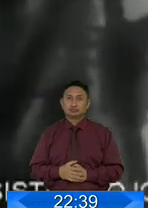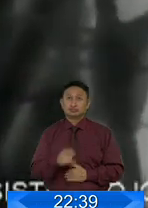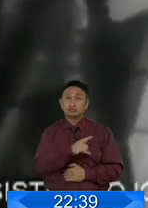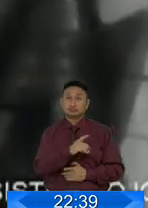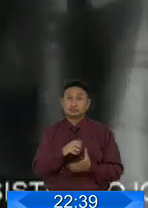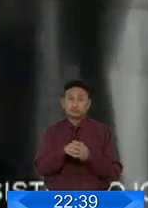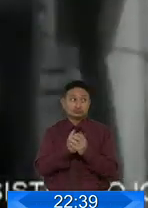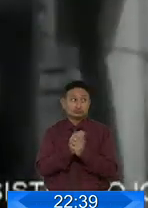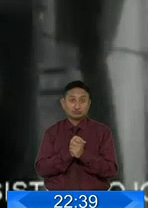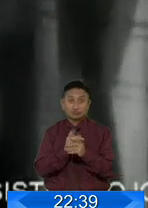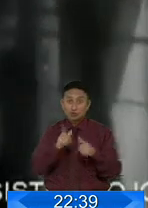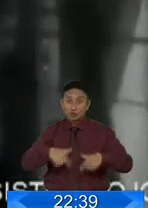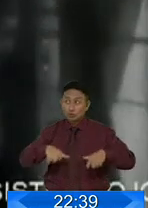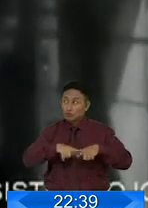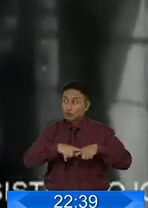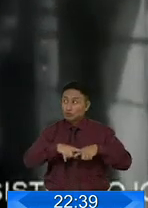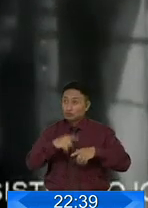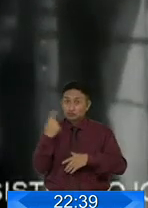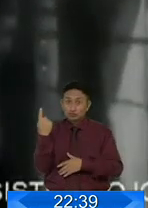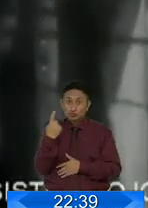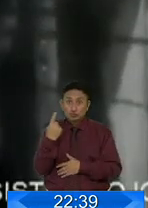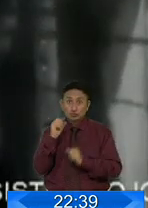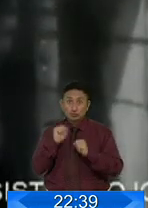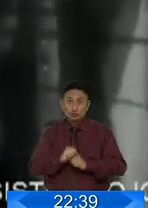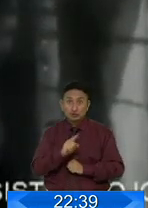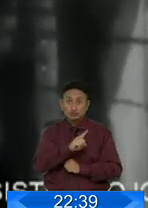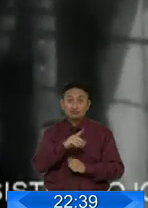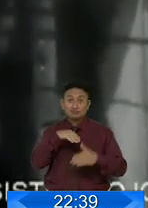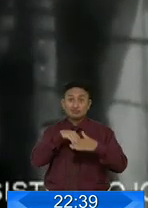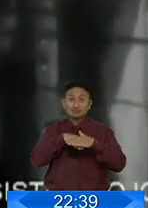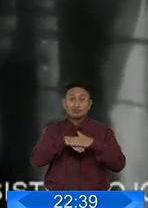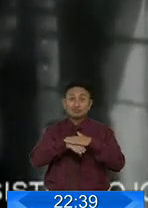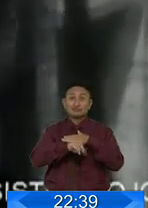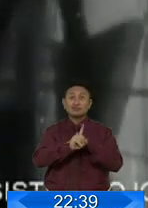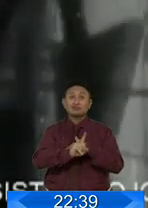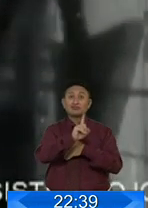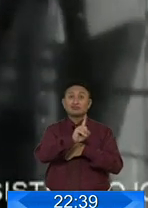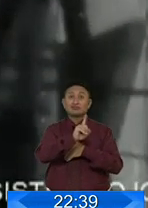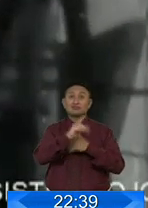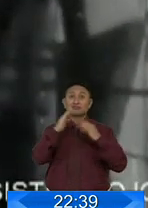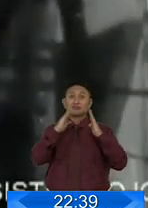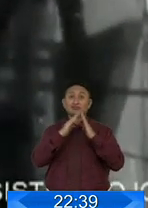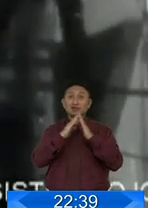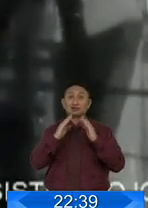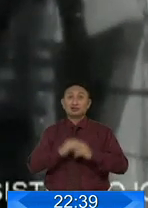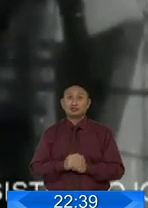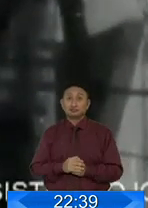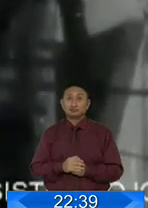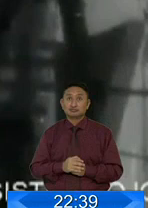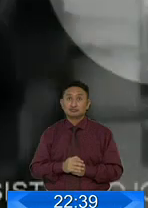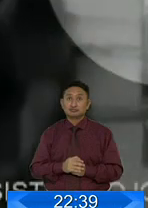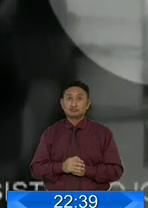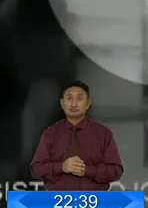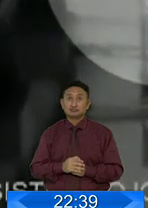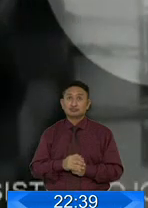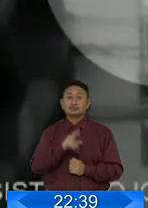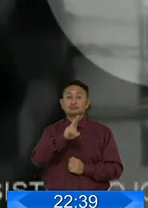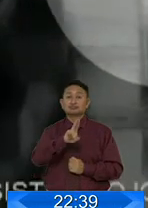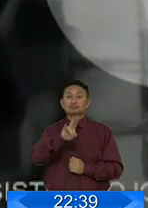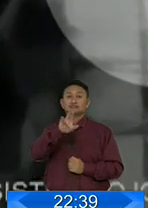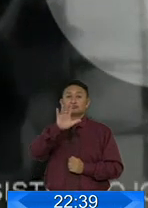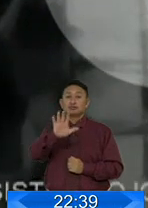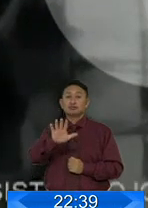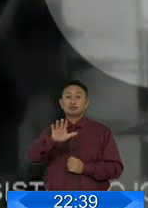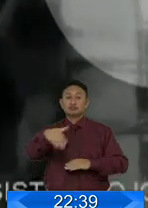Aprovecharon lo solitario de la madrugada para ingresar a robar a la planta alta de esta casa, ubicada en la 25